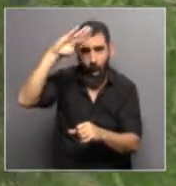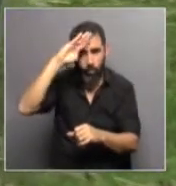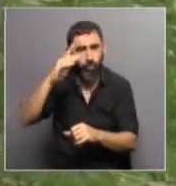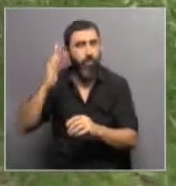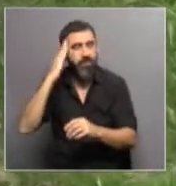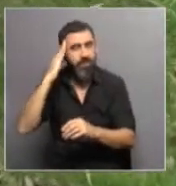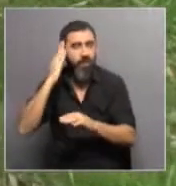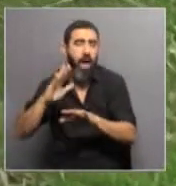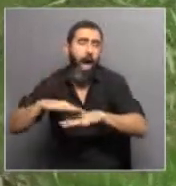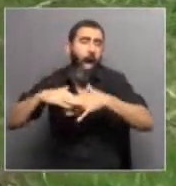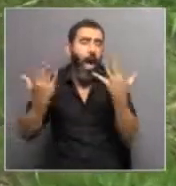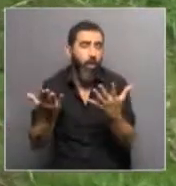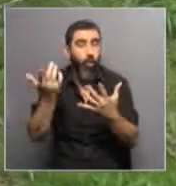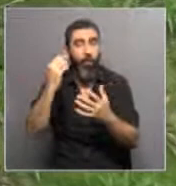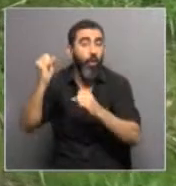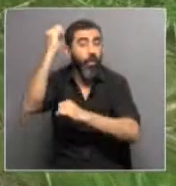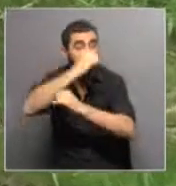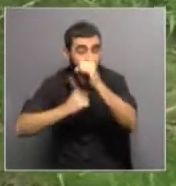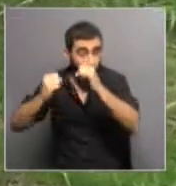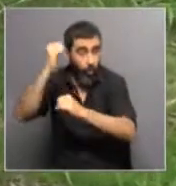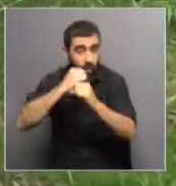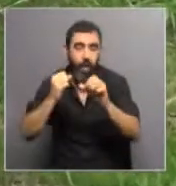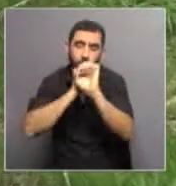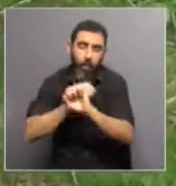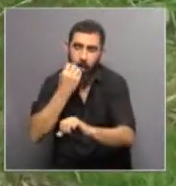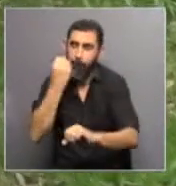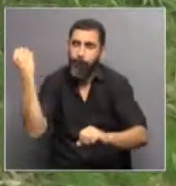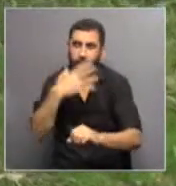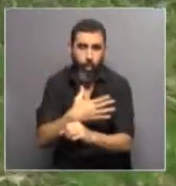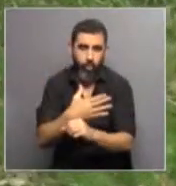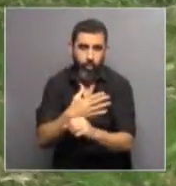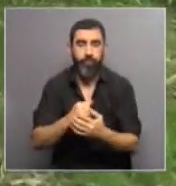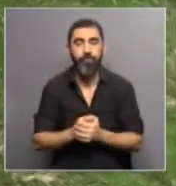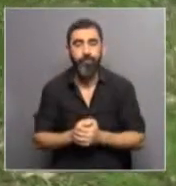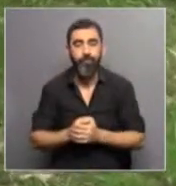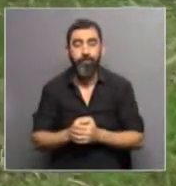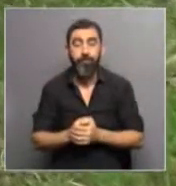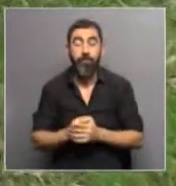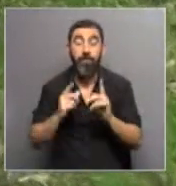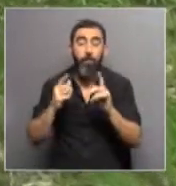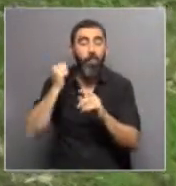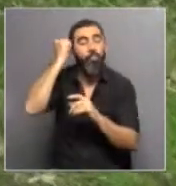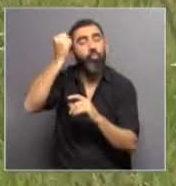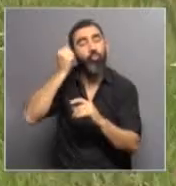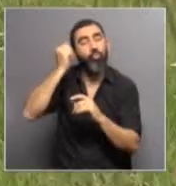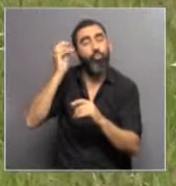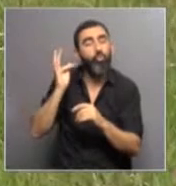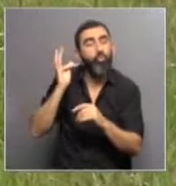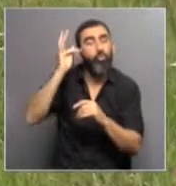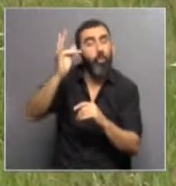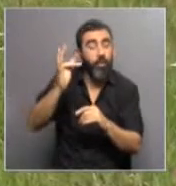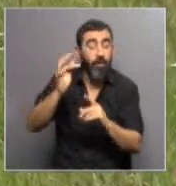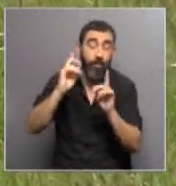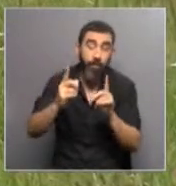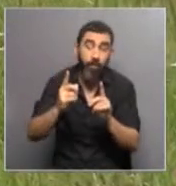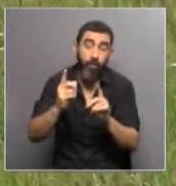algo sabían, pero las tecnologías hoy en día nos permiten saber más. Y aspiramos a que con una